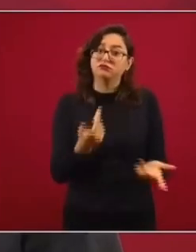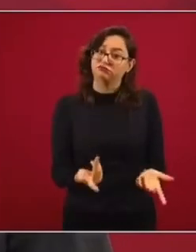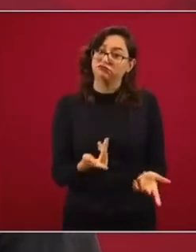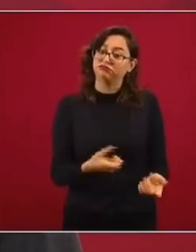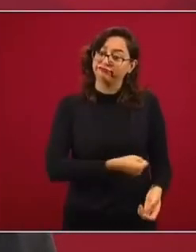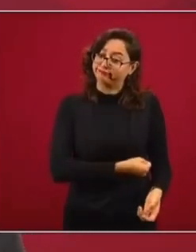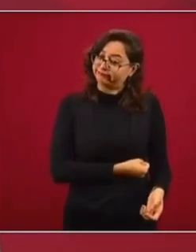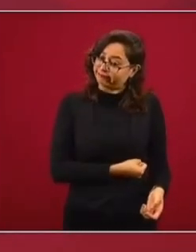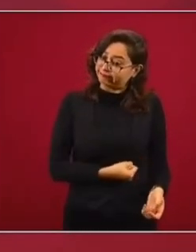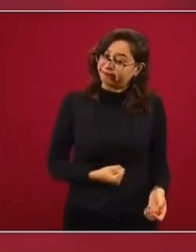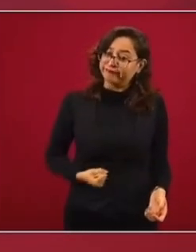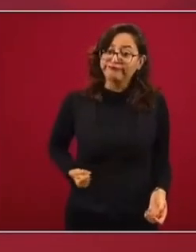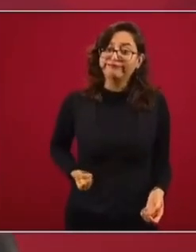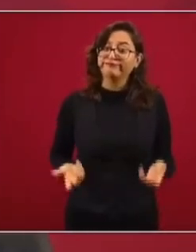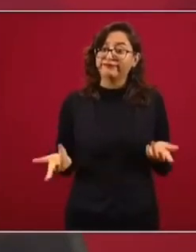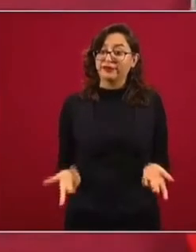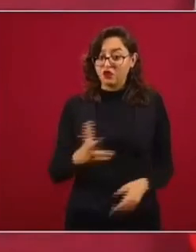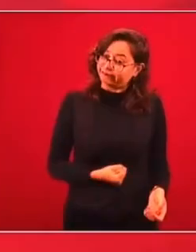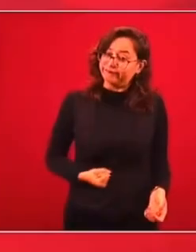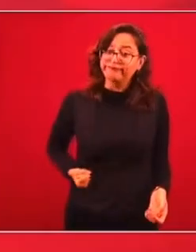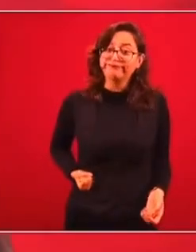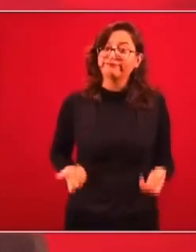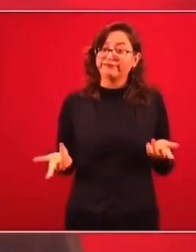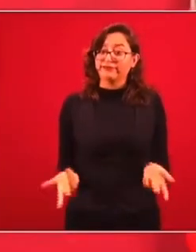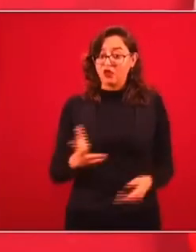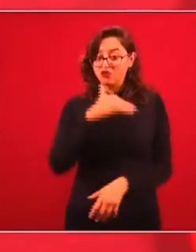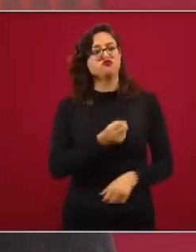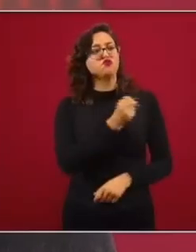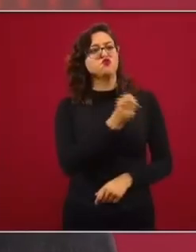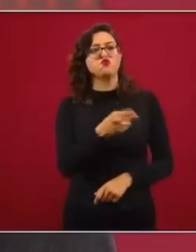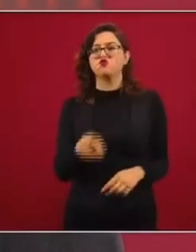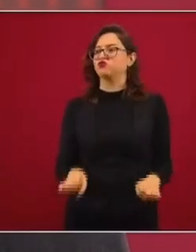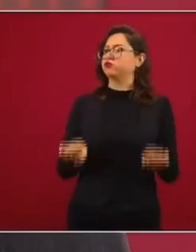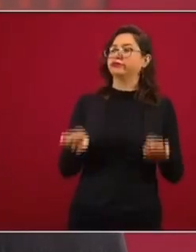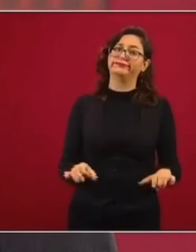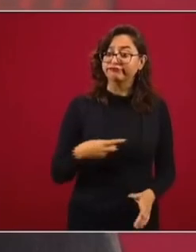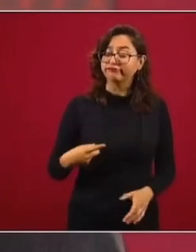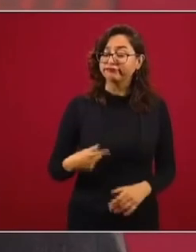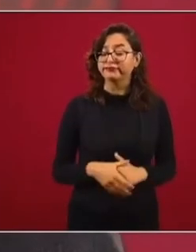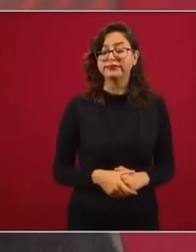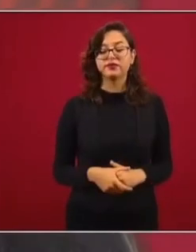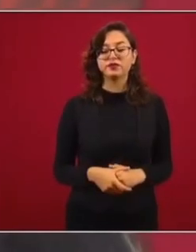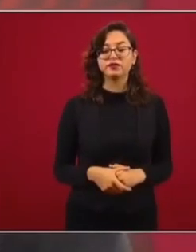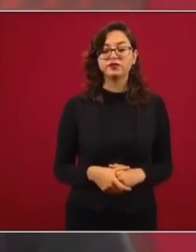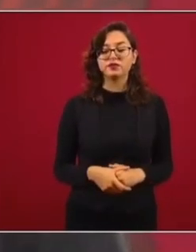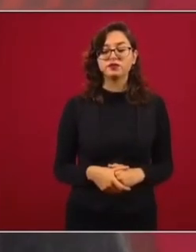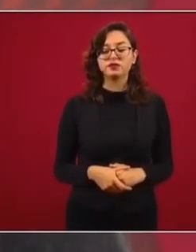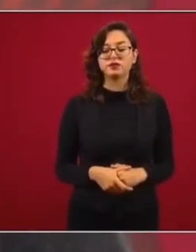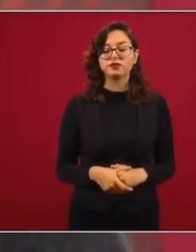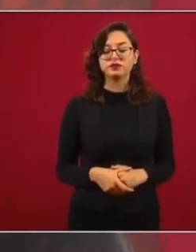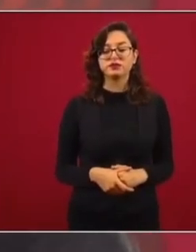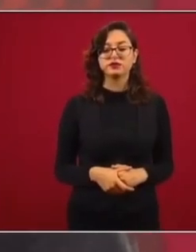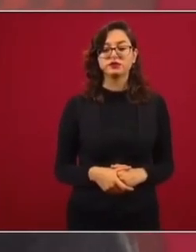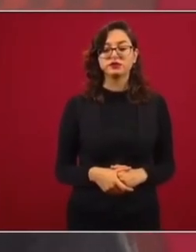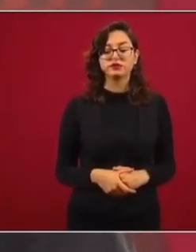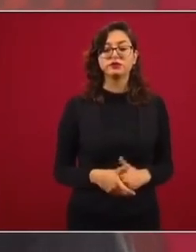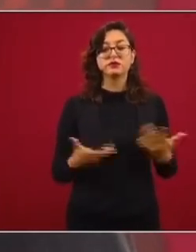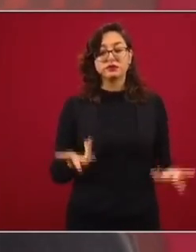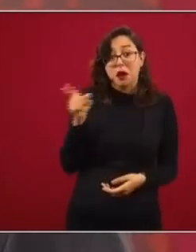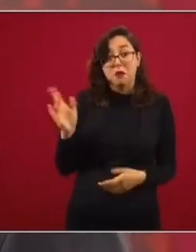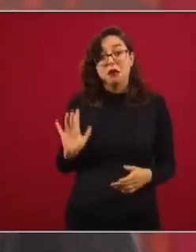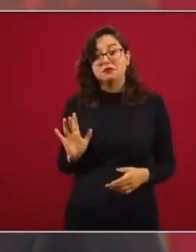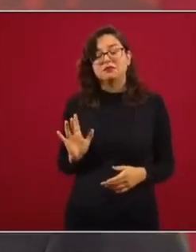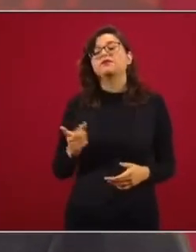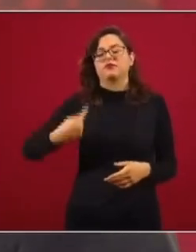esfuerzo para no permitir la corrupción, austeridad republicana, y también que se reestructuren sus